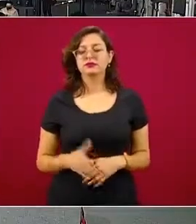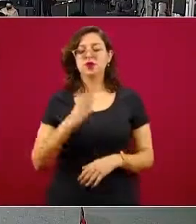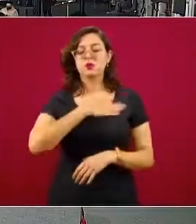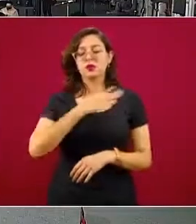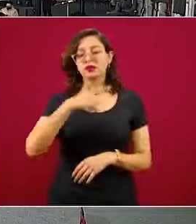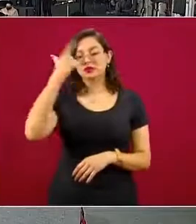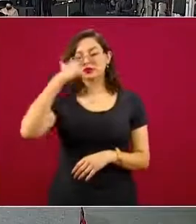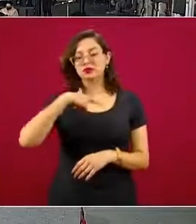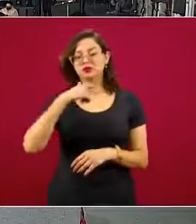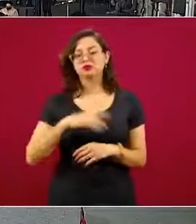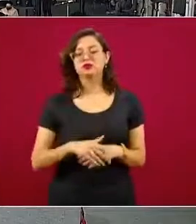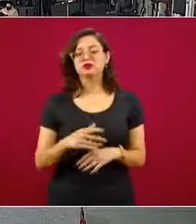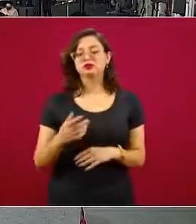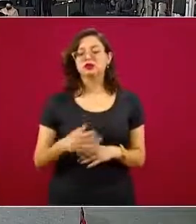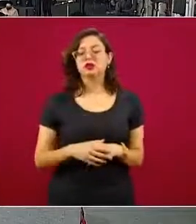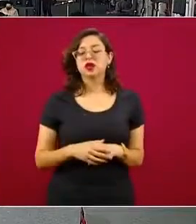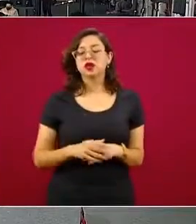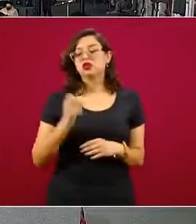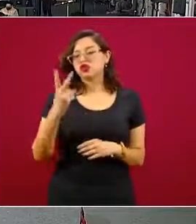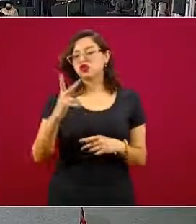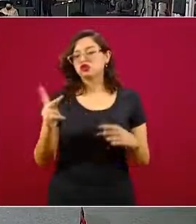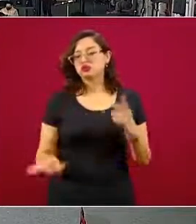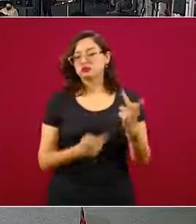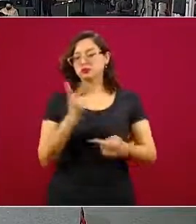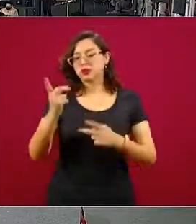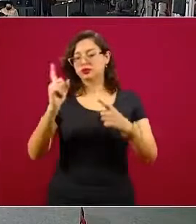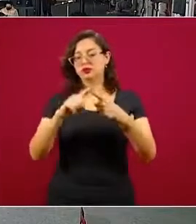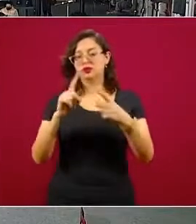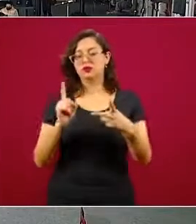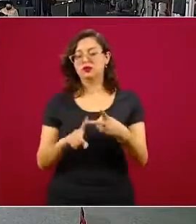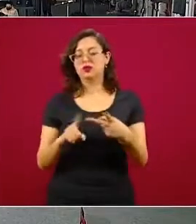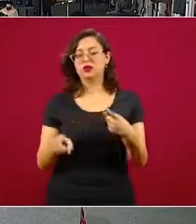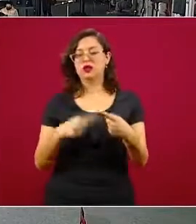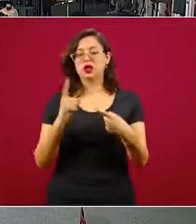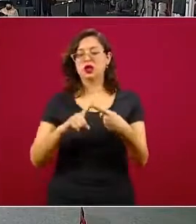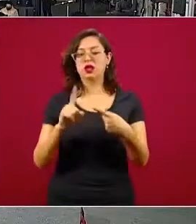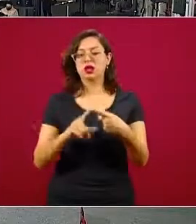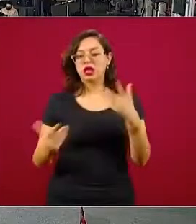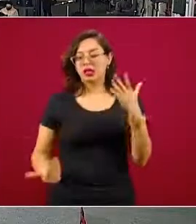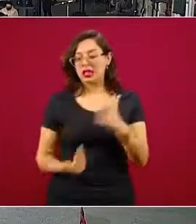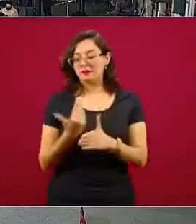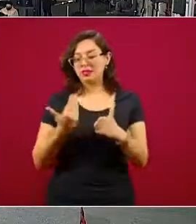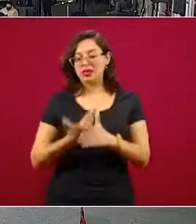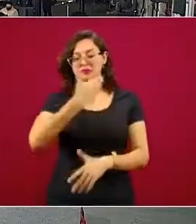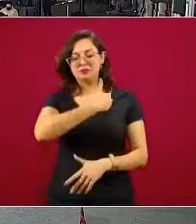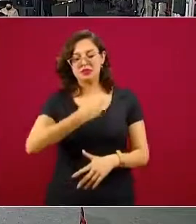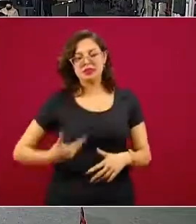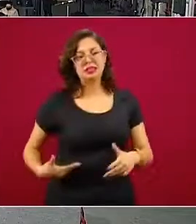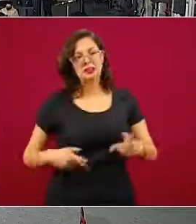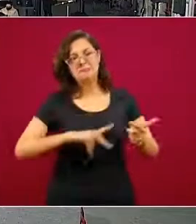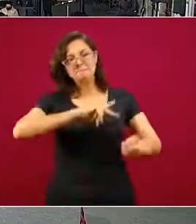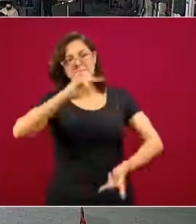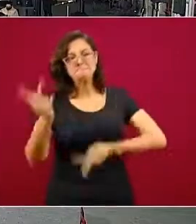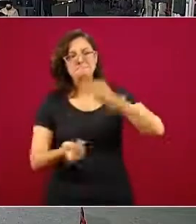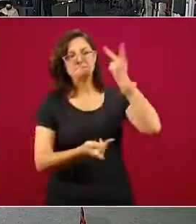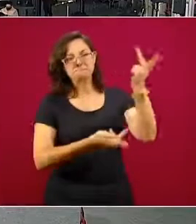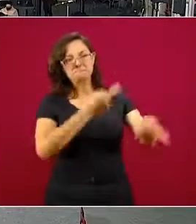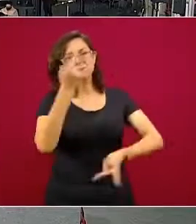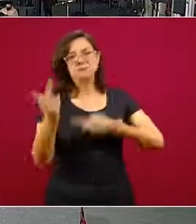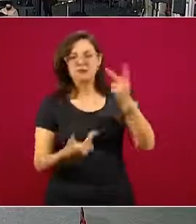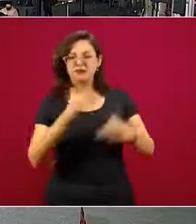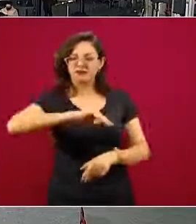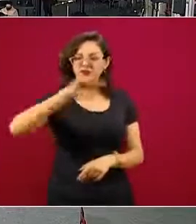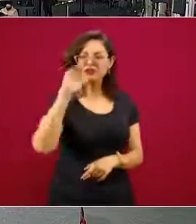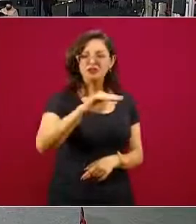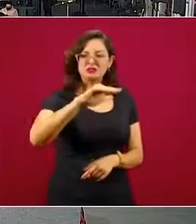doctores. 2 preguntas. En la mañana se le cuestionaba al presidente de forma insistente si se va a hacer la prueba de